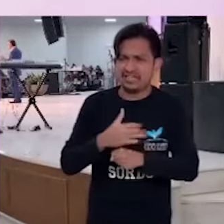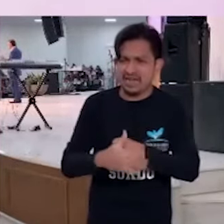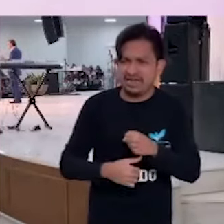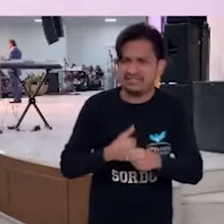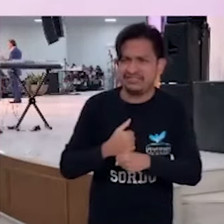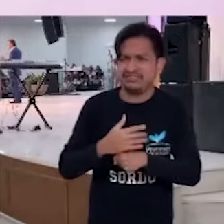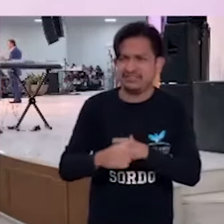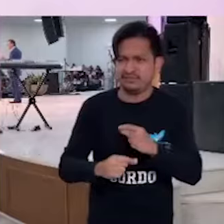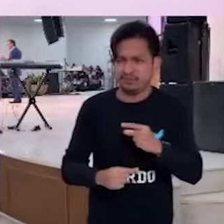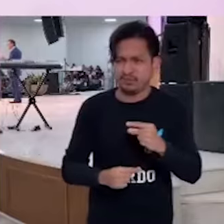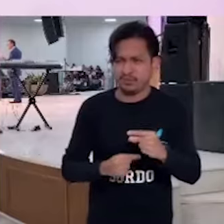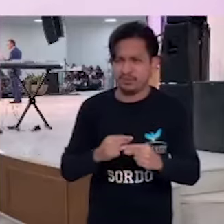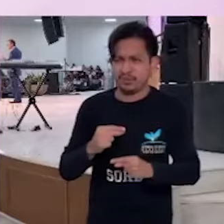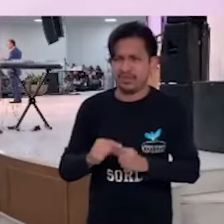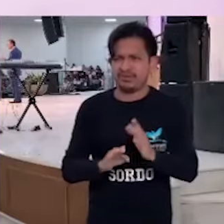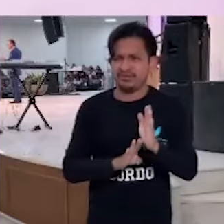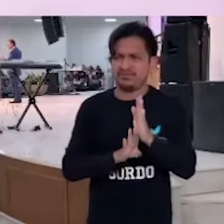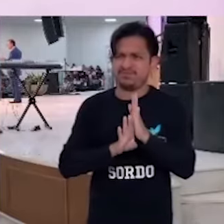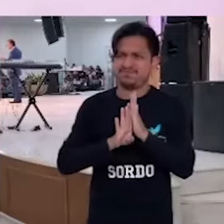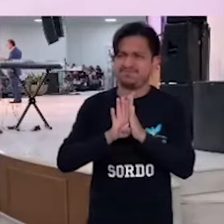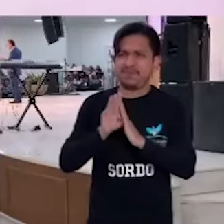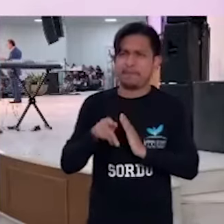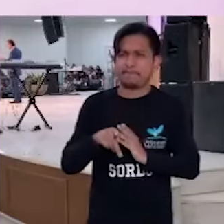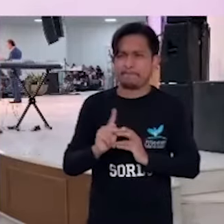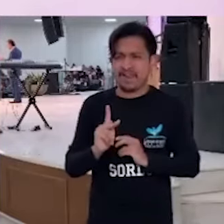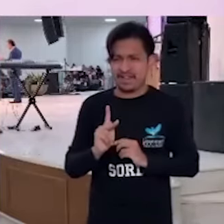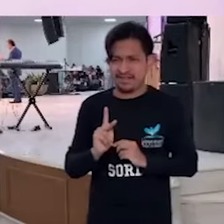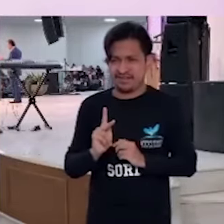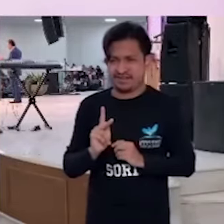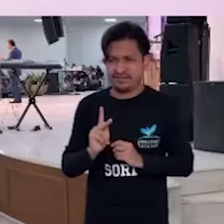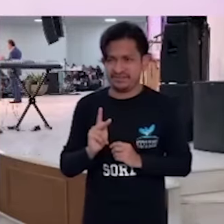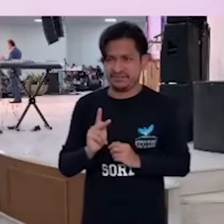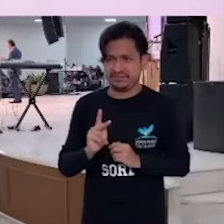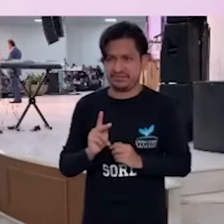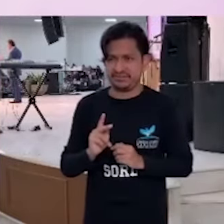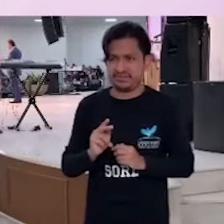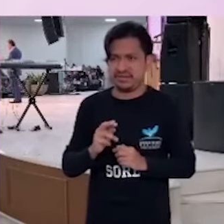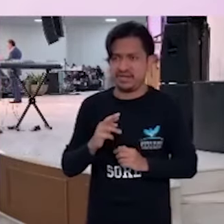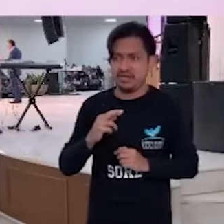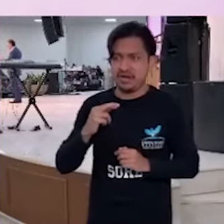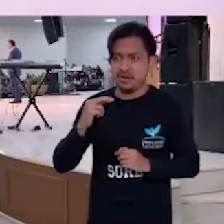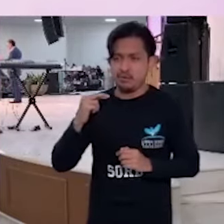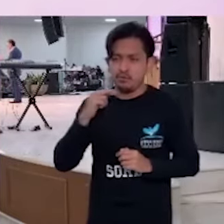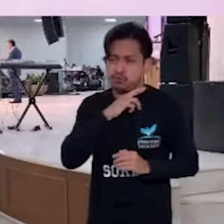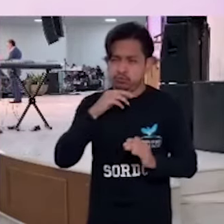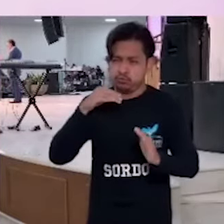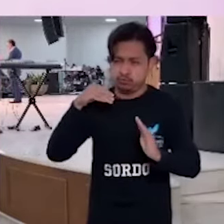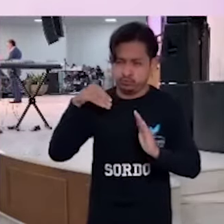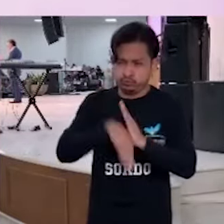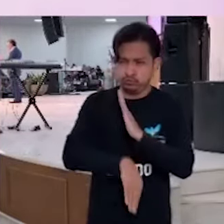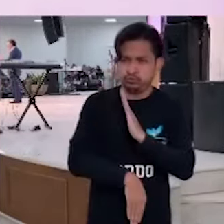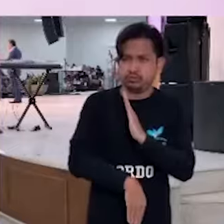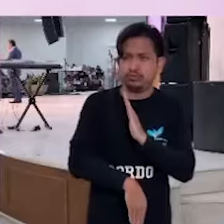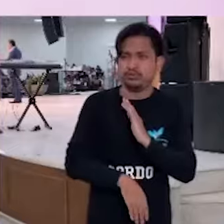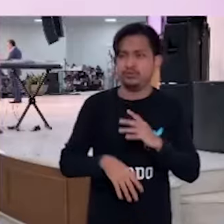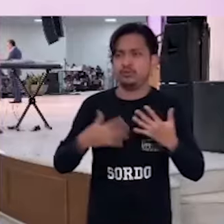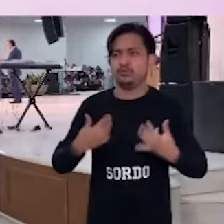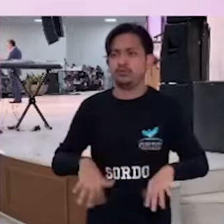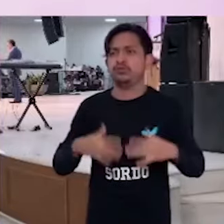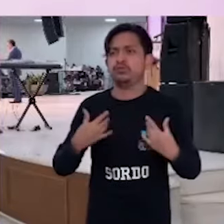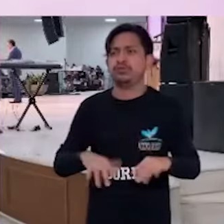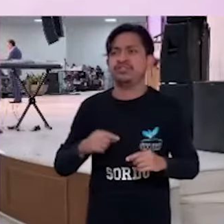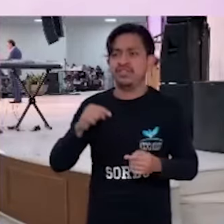unos pocos momentos podemos destruirlo por completo. En un mundo donde la tentación está tan a la